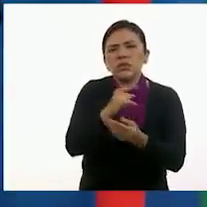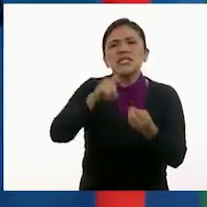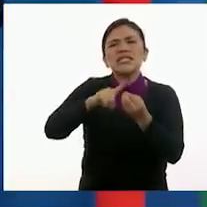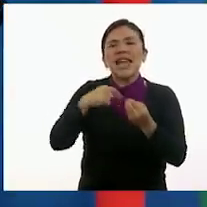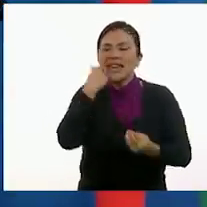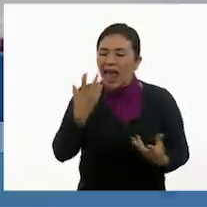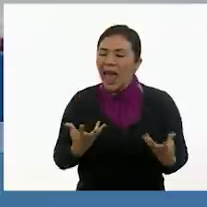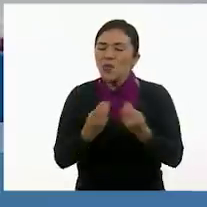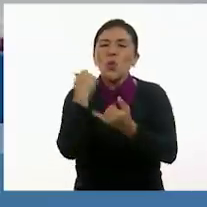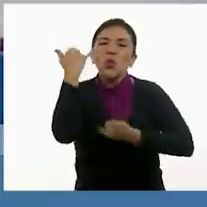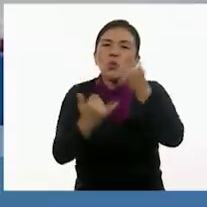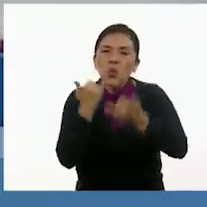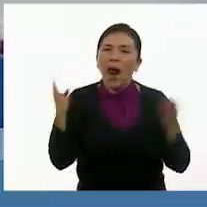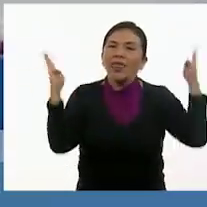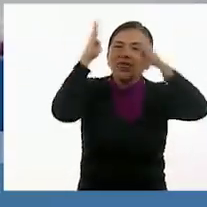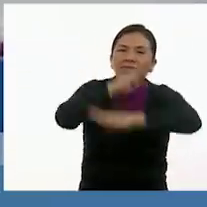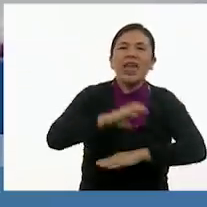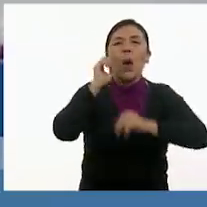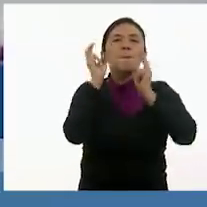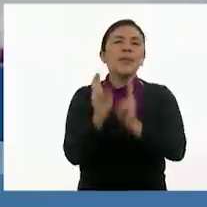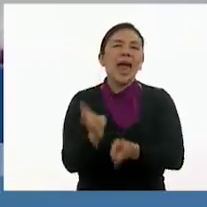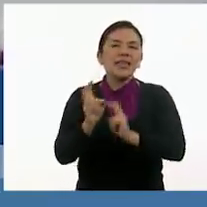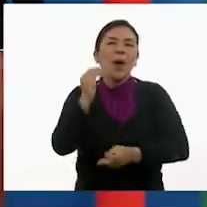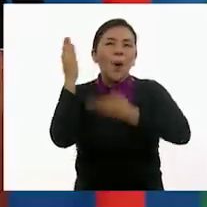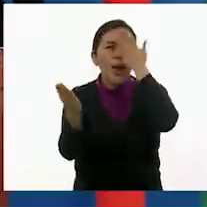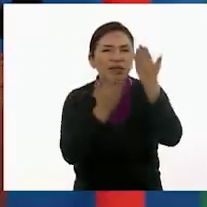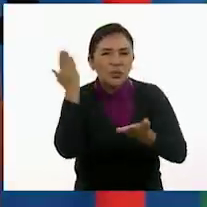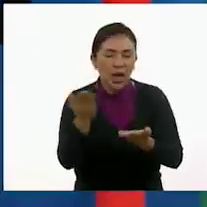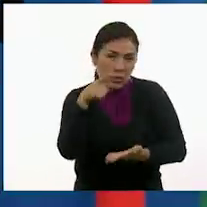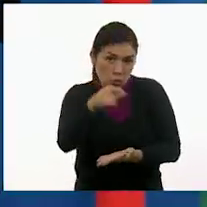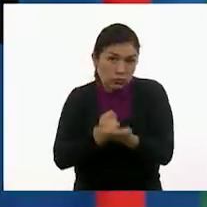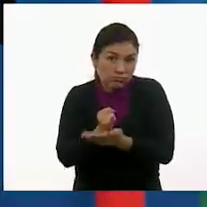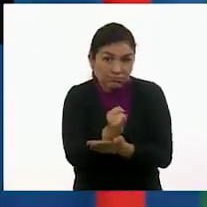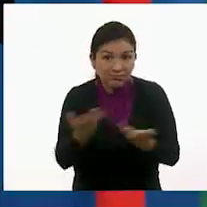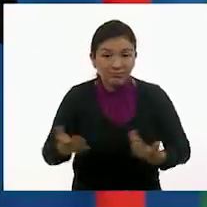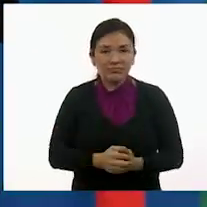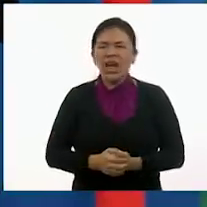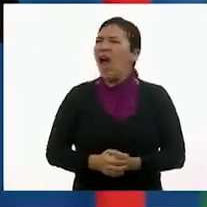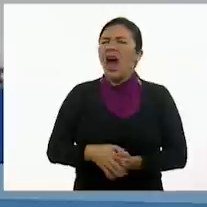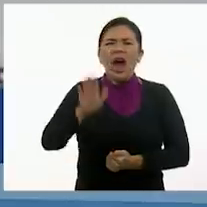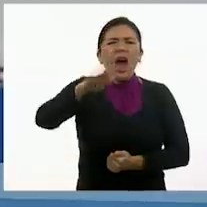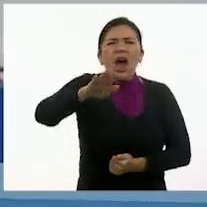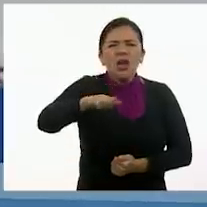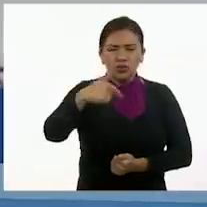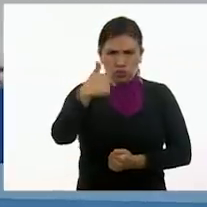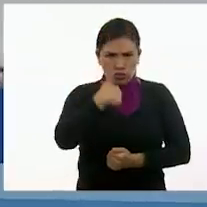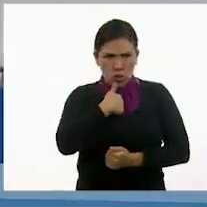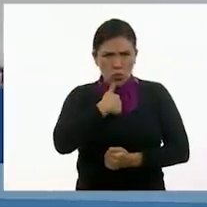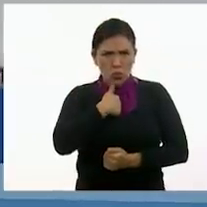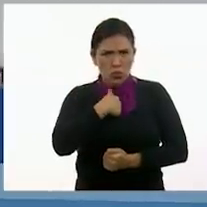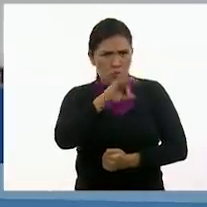queremos jugar o platicar o estudiar. Ah,